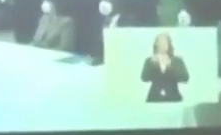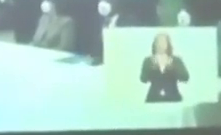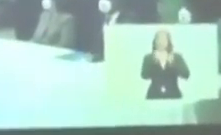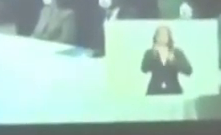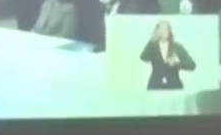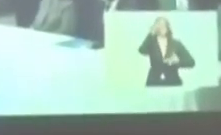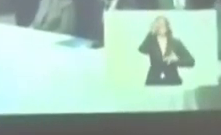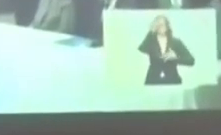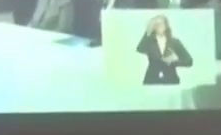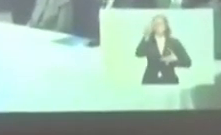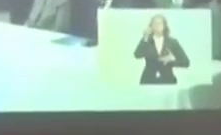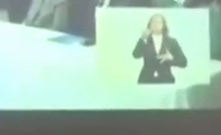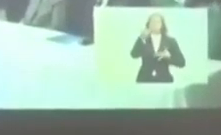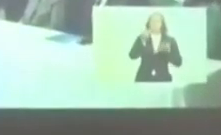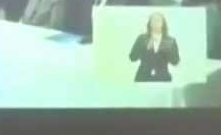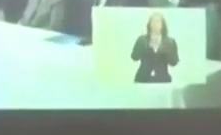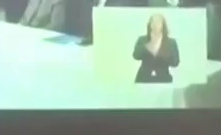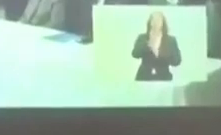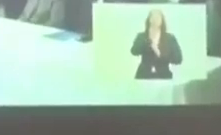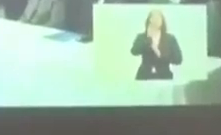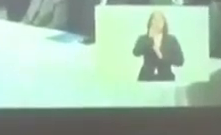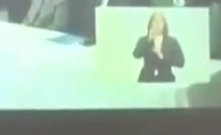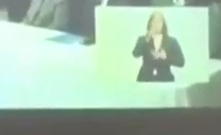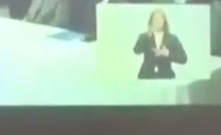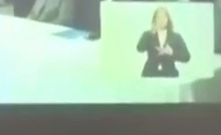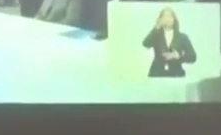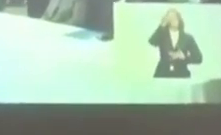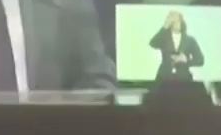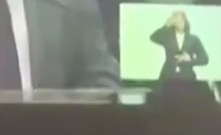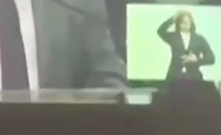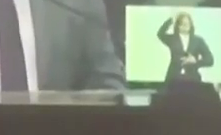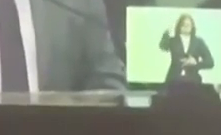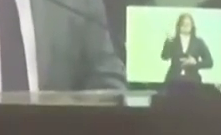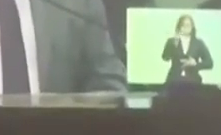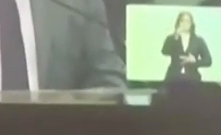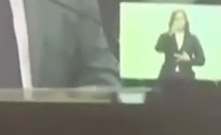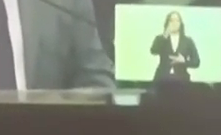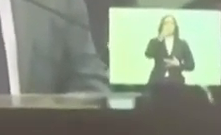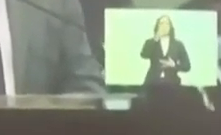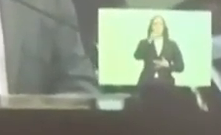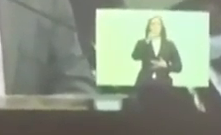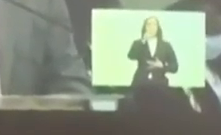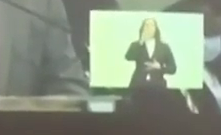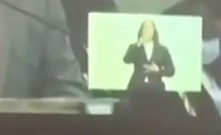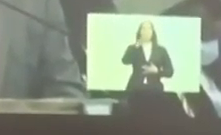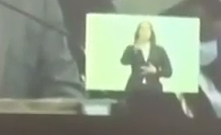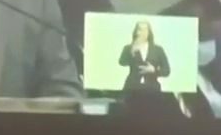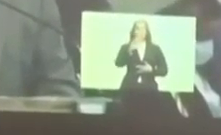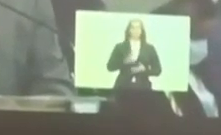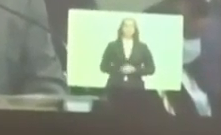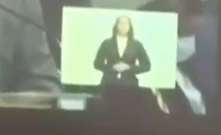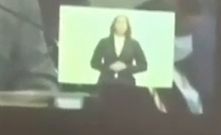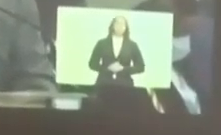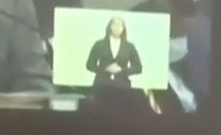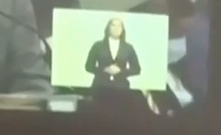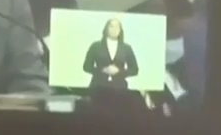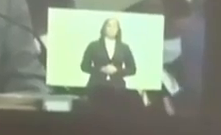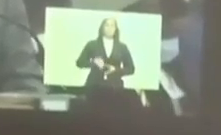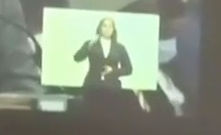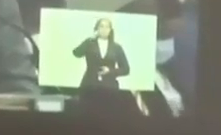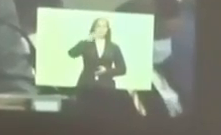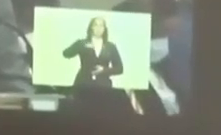hoy estamos celebrando, se celebra la lucha contra el SIDA. El tratamiento de la adherencia